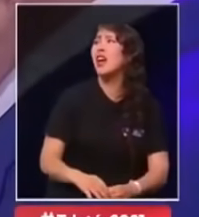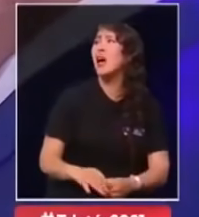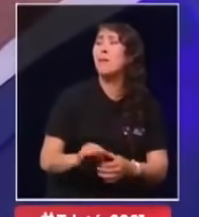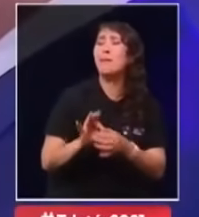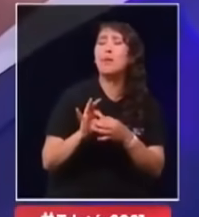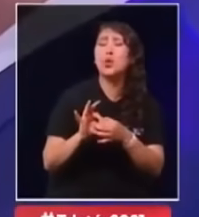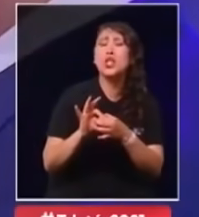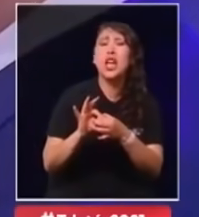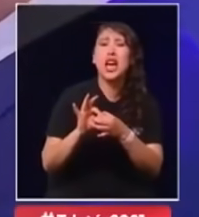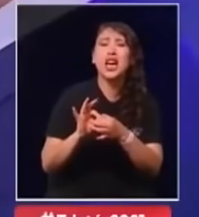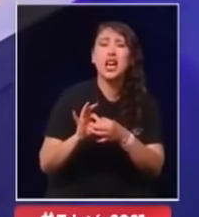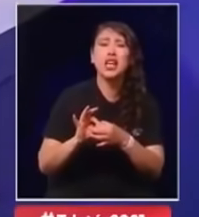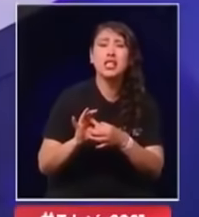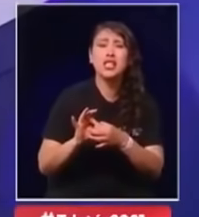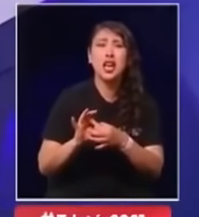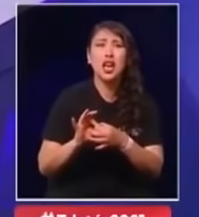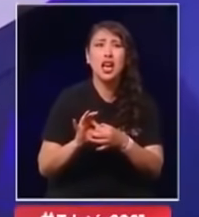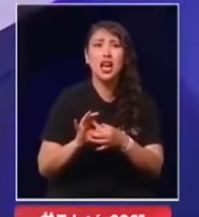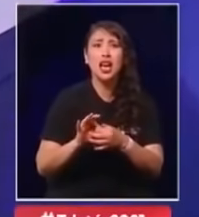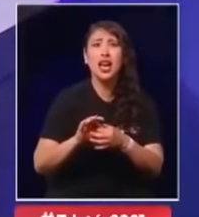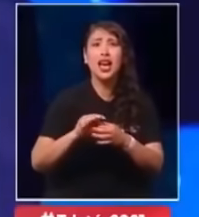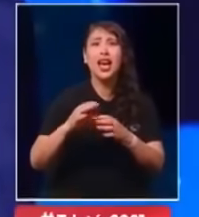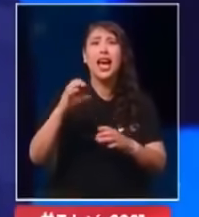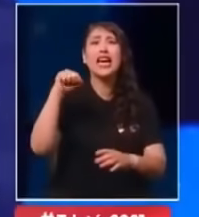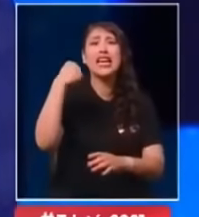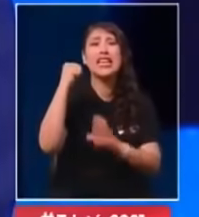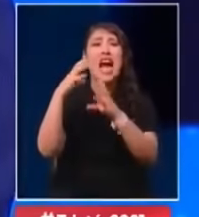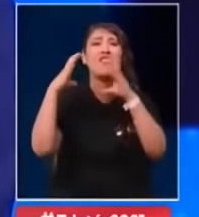Muchas gracias, cabeza.